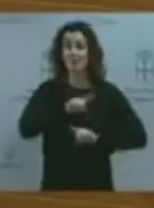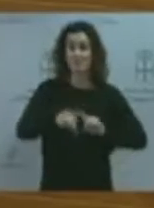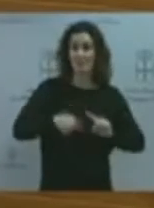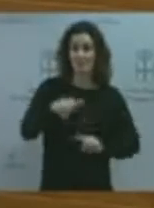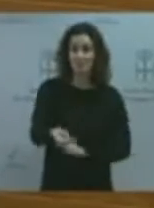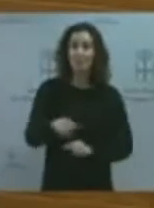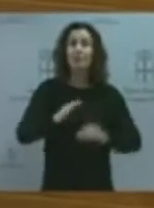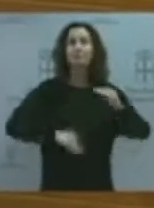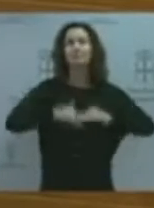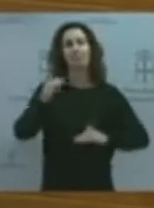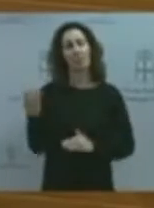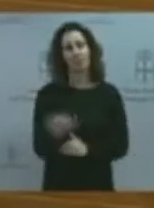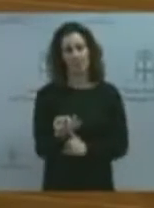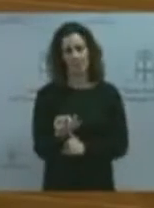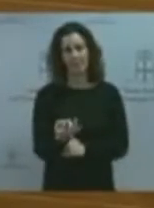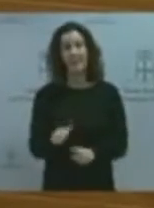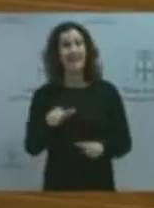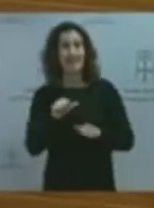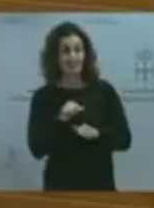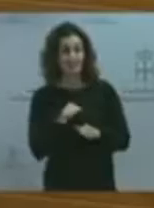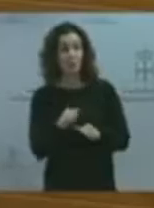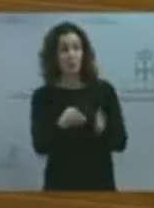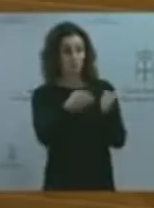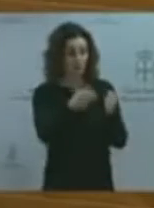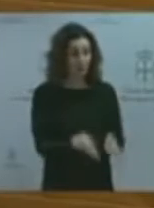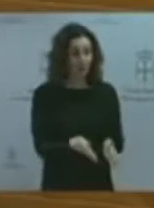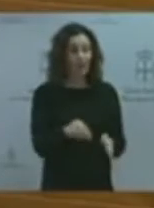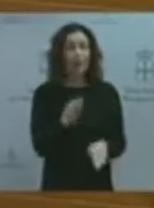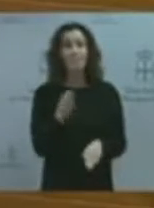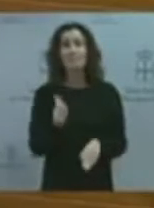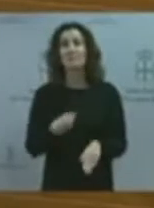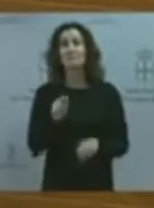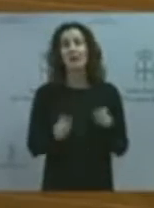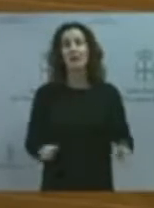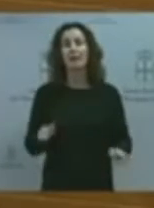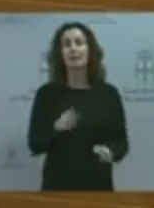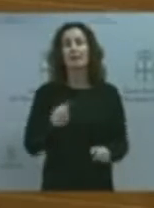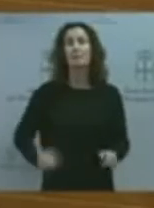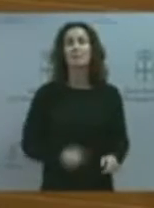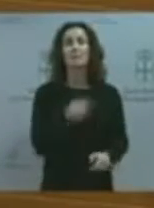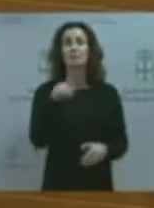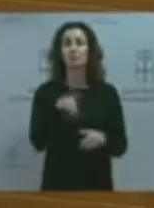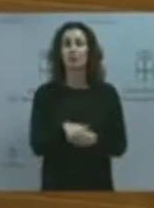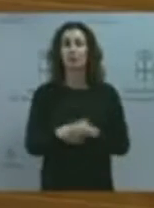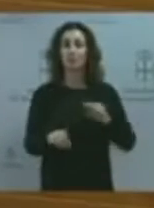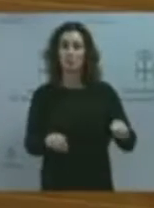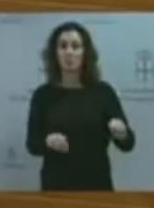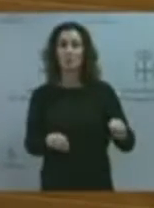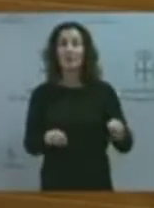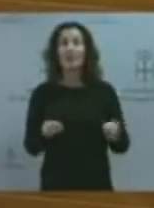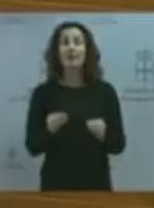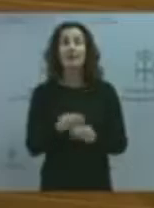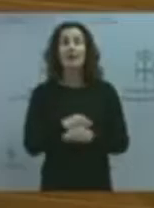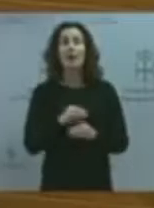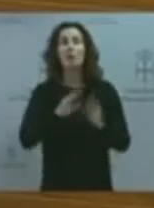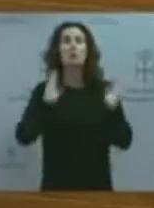porque eso esperan de usted los votantes de Podemos. Y, por último, que no perdamos de vista que los partidos no solo pueden ser partidos